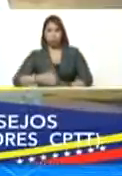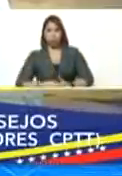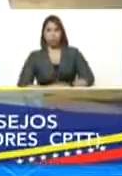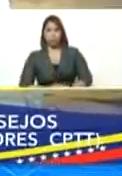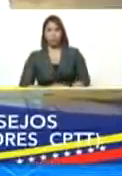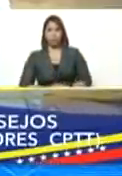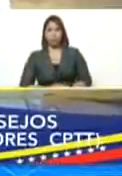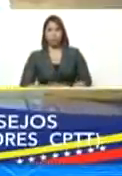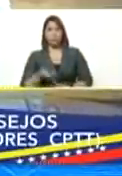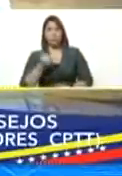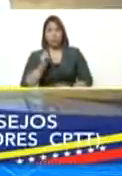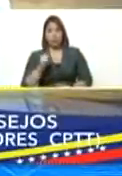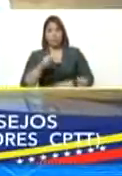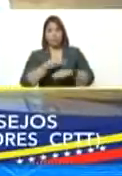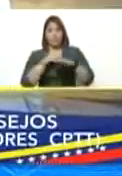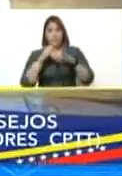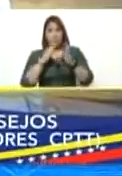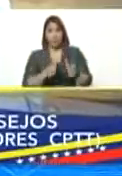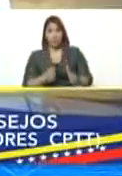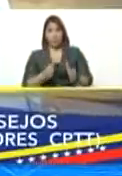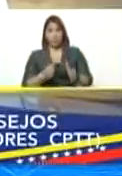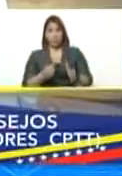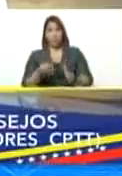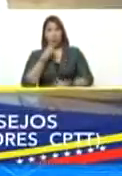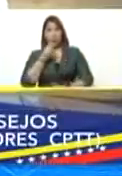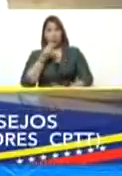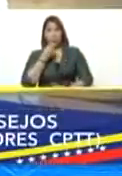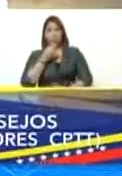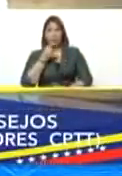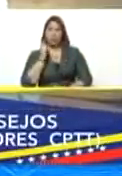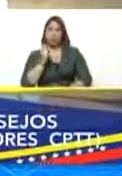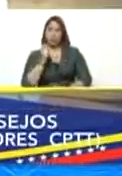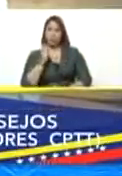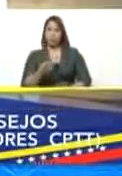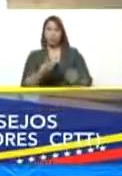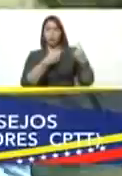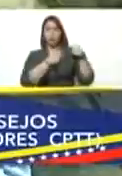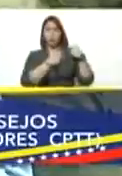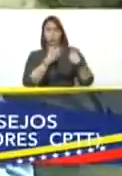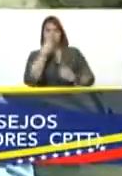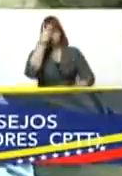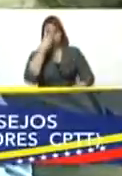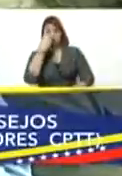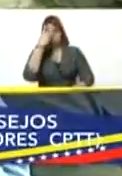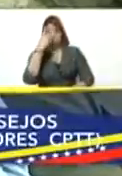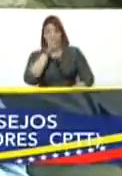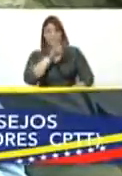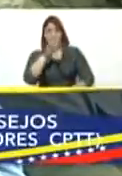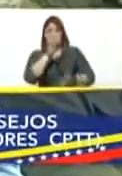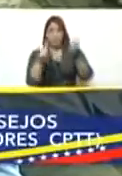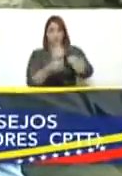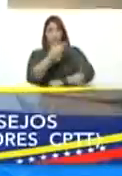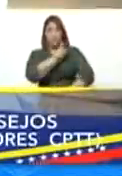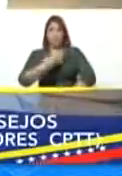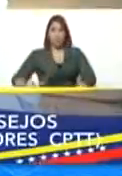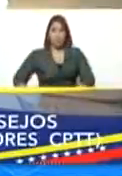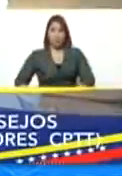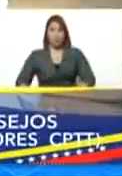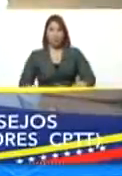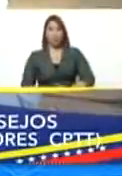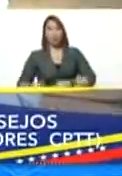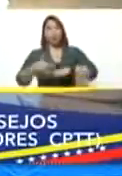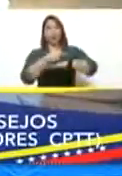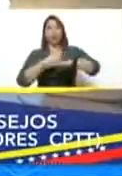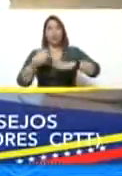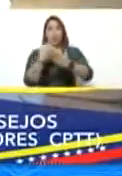Aquí está el ministro Leal Tellería. Esto es una tarea de Tarek El Aissami, vicepresidente del gobierno para